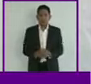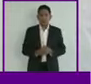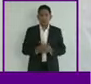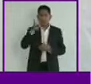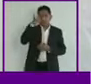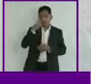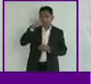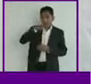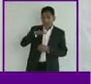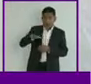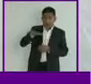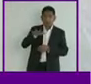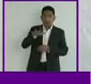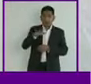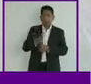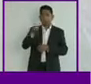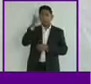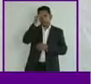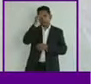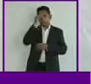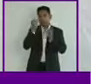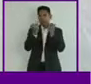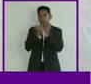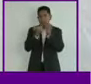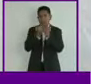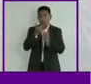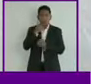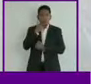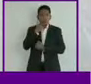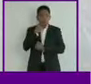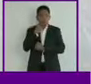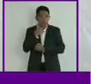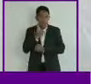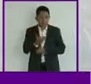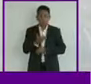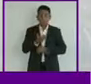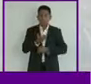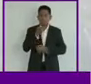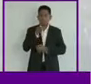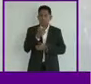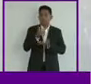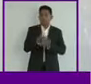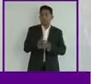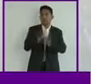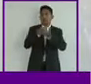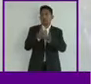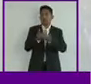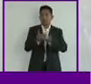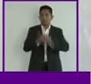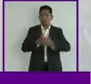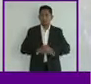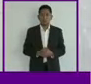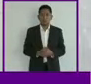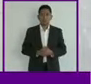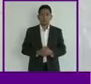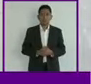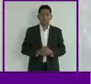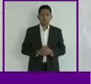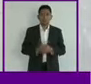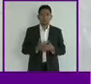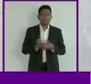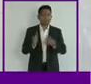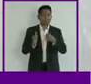informática básica e inglés, y a los padres se les ofrecería un curso donde les enseñaran a